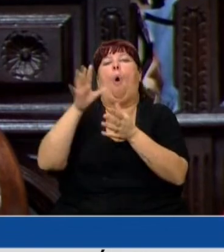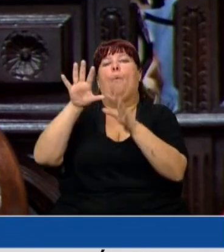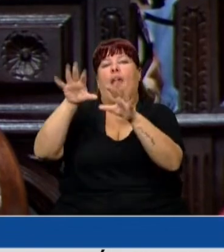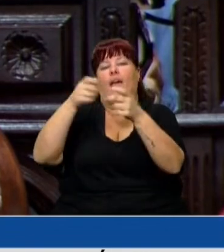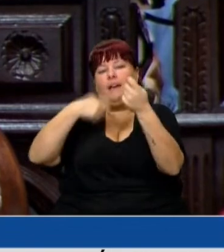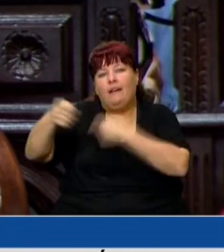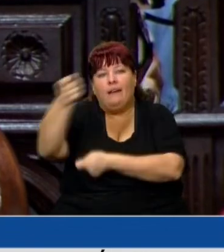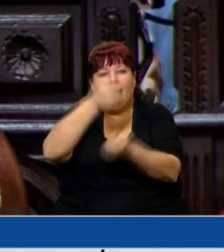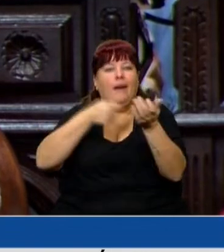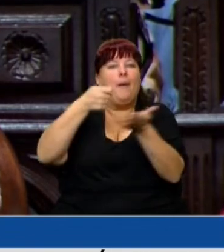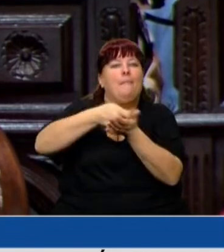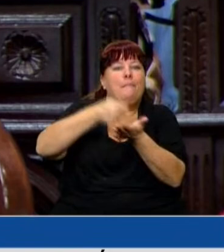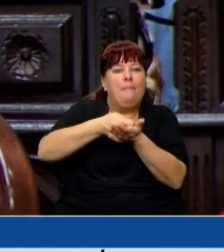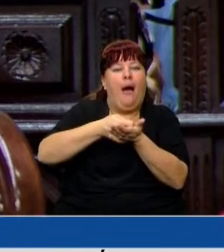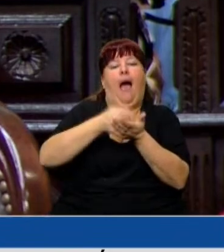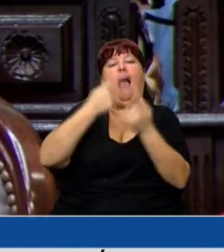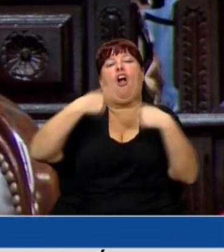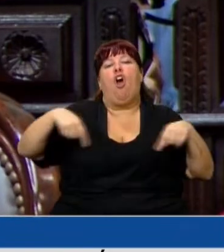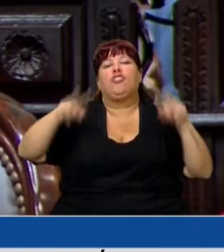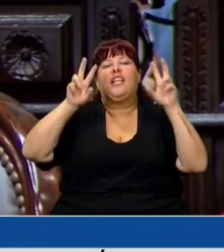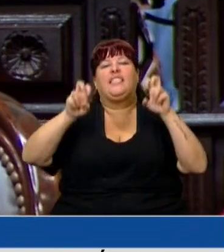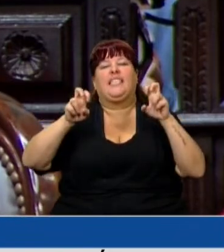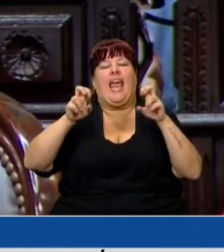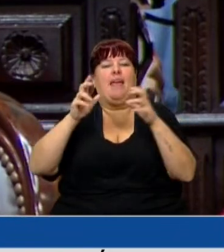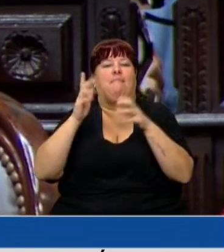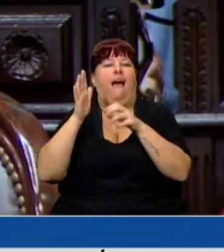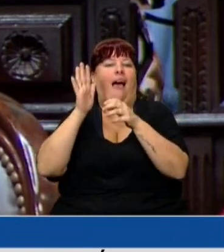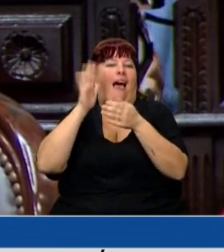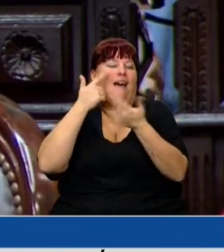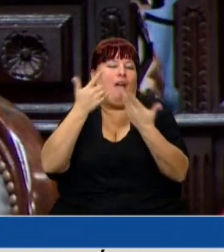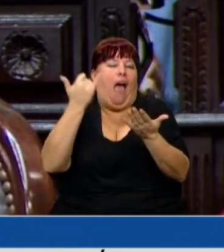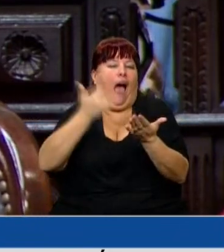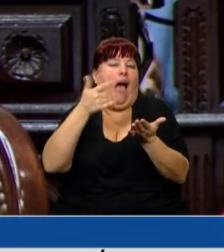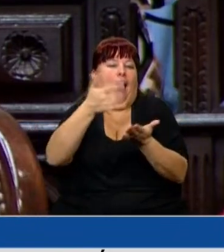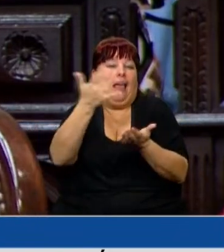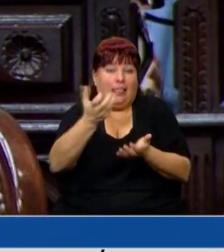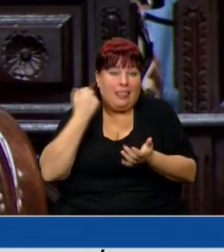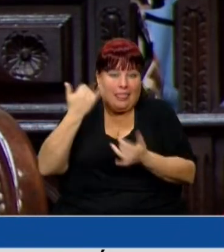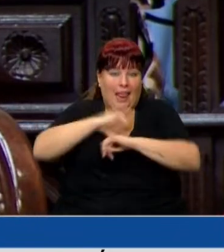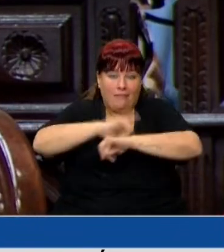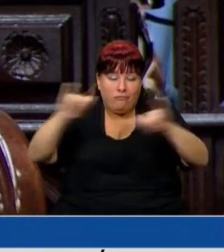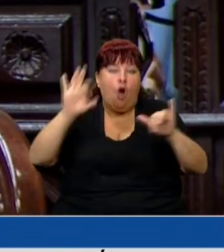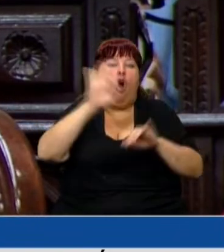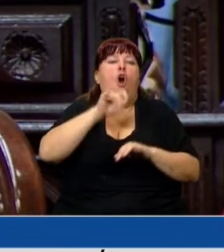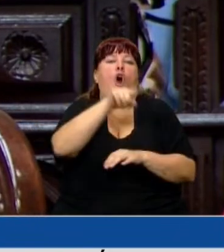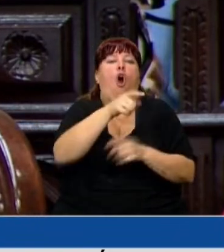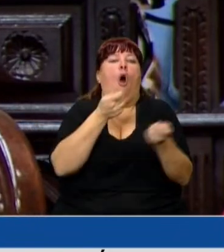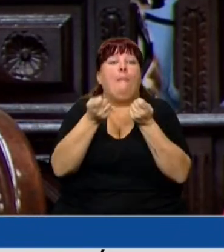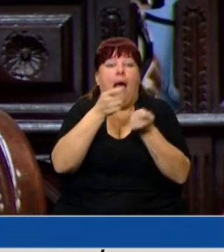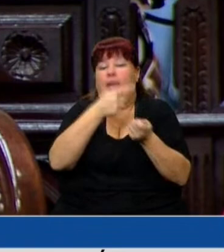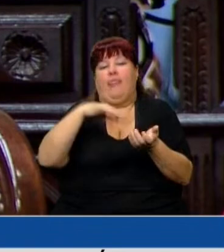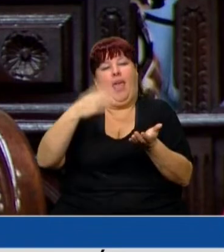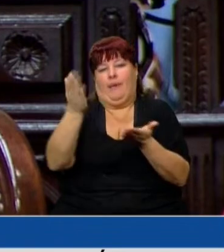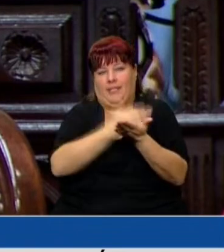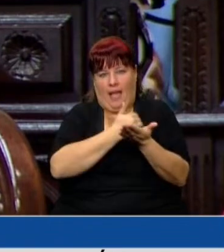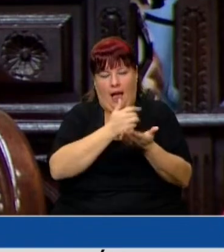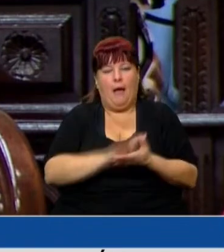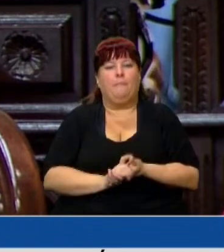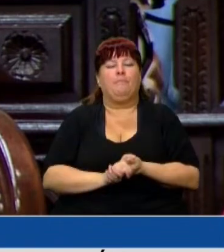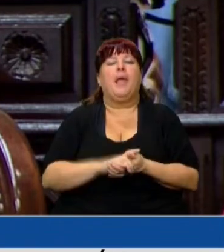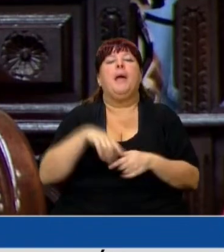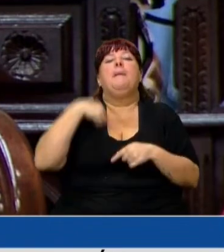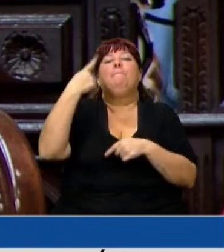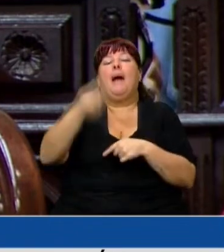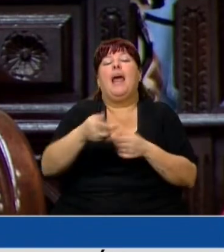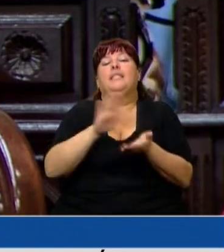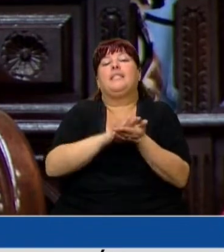tráfico, a los abonados y contenido del material suprimido que obren en su poder o estén bajo su control, para las acciones de fondo